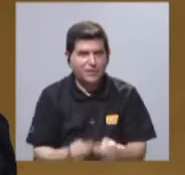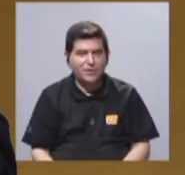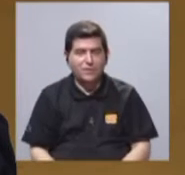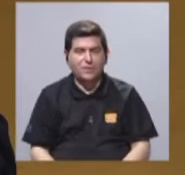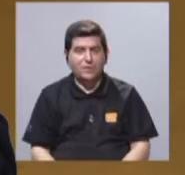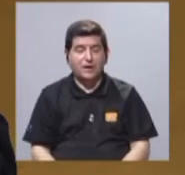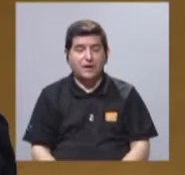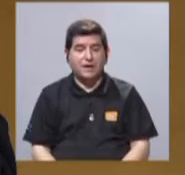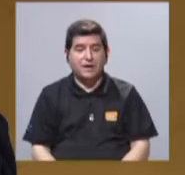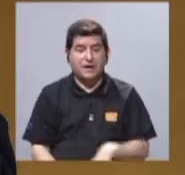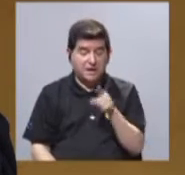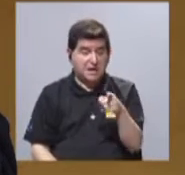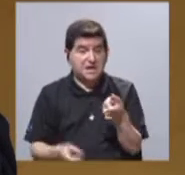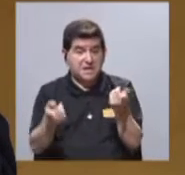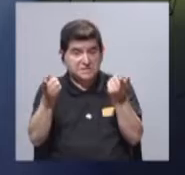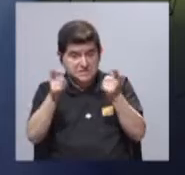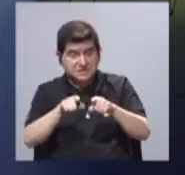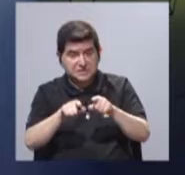admirados